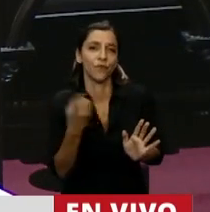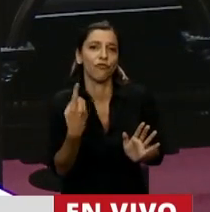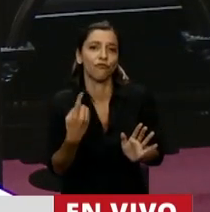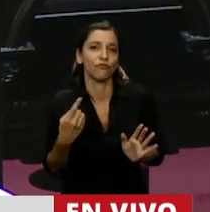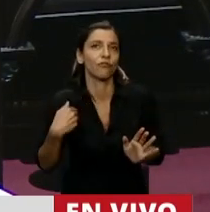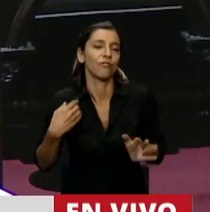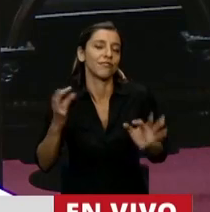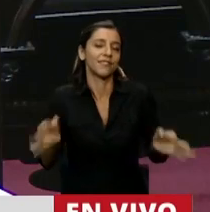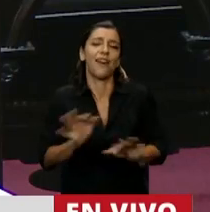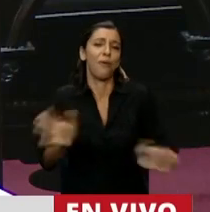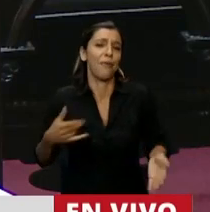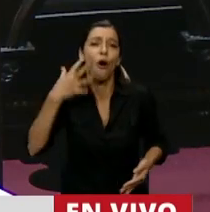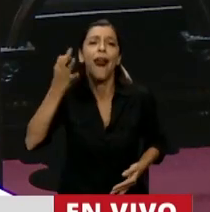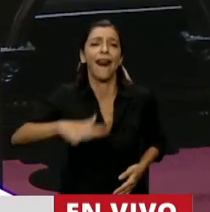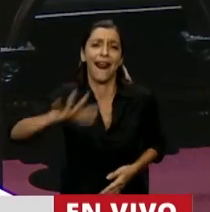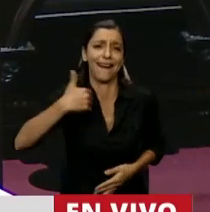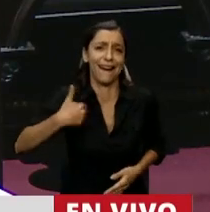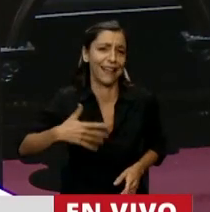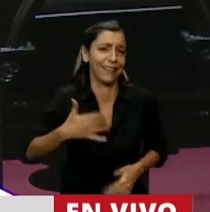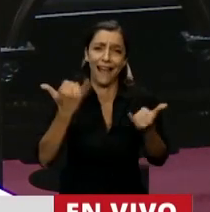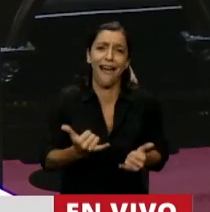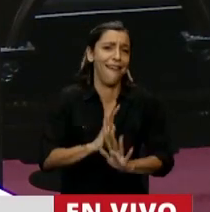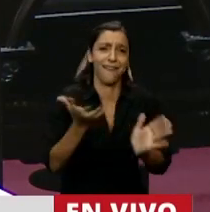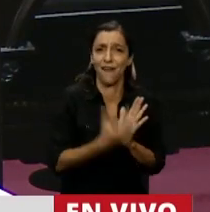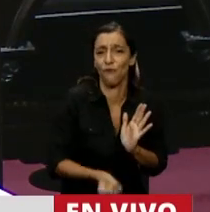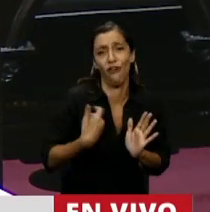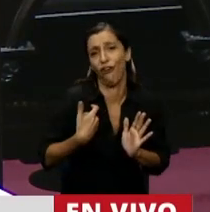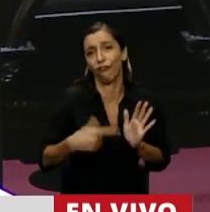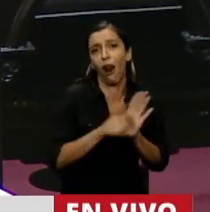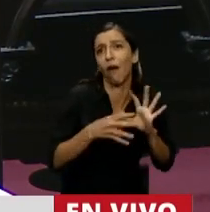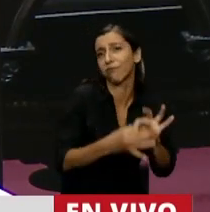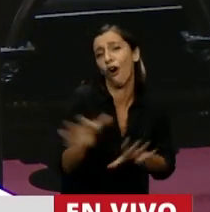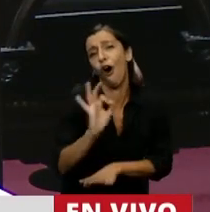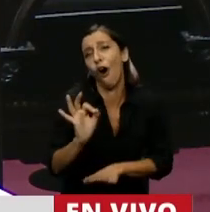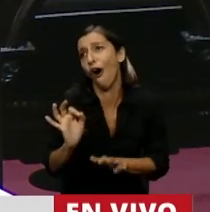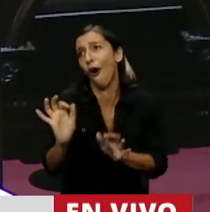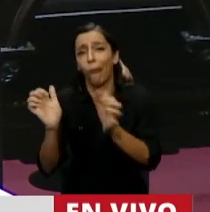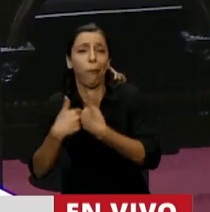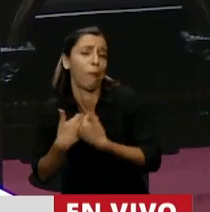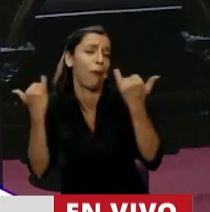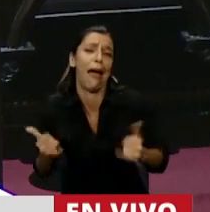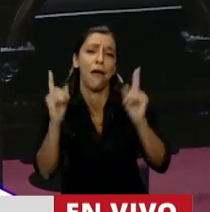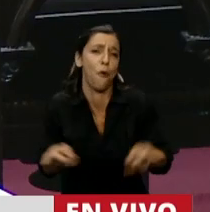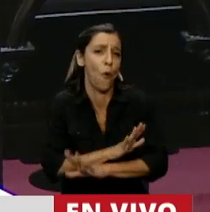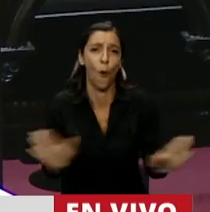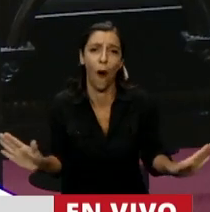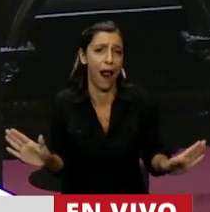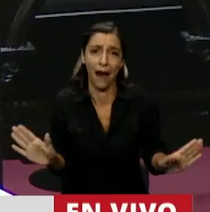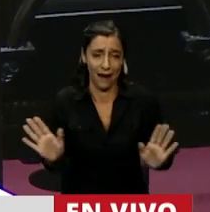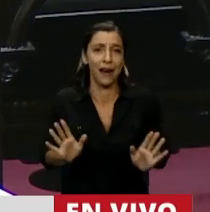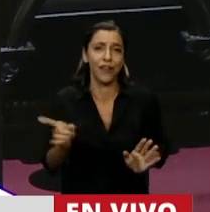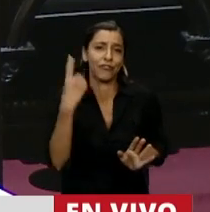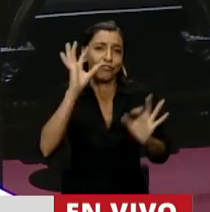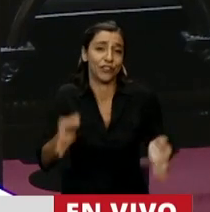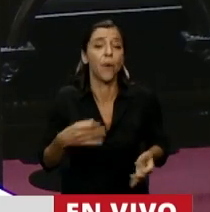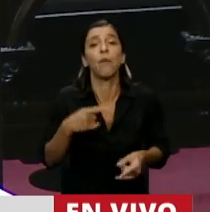abortos van a seguir siendo clandestinos, van a seguir siendo ilegales, van a seguir poniendo en riesgo la vida de las mujeres o si van a comenzar a realizarse de forma